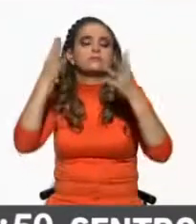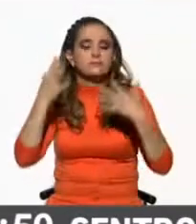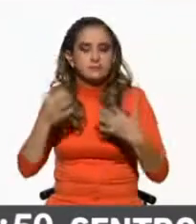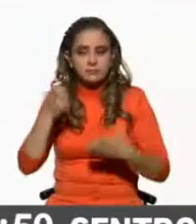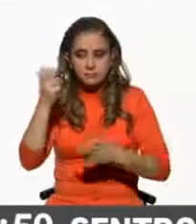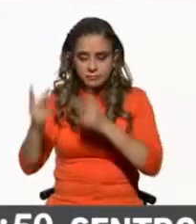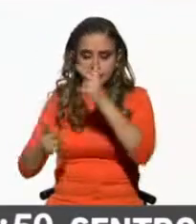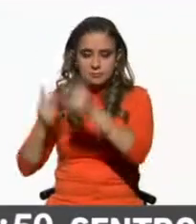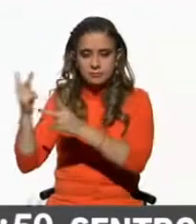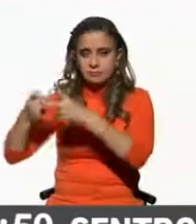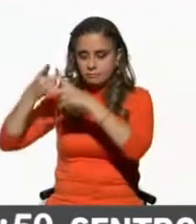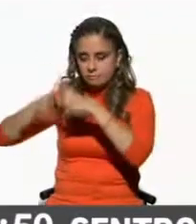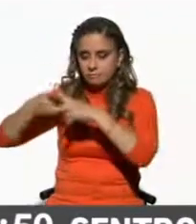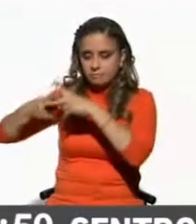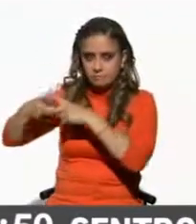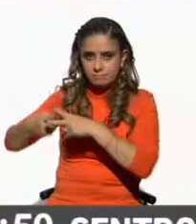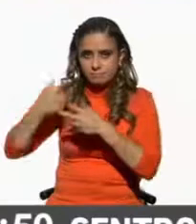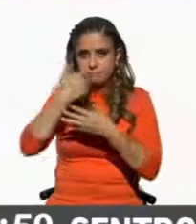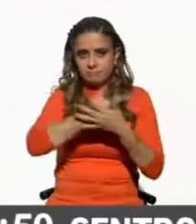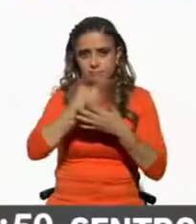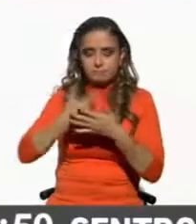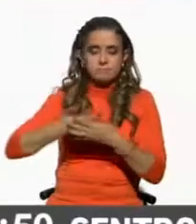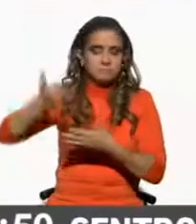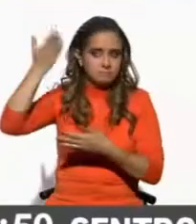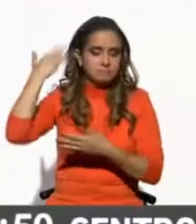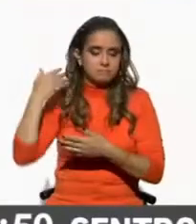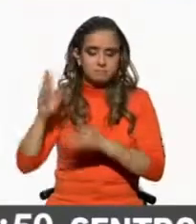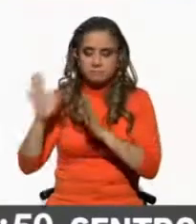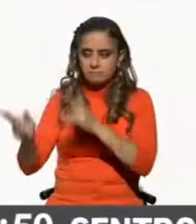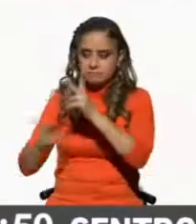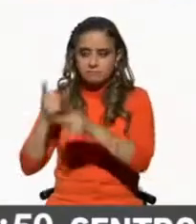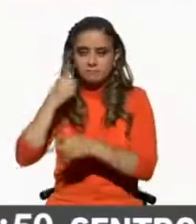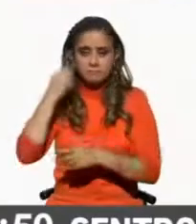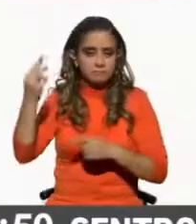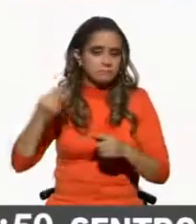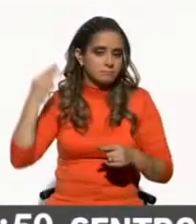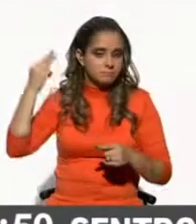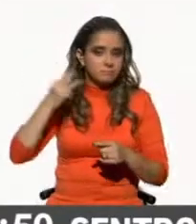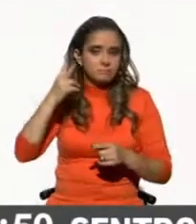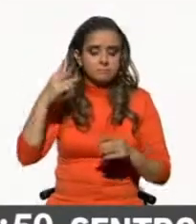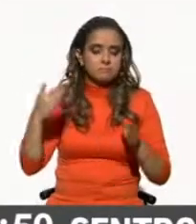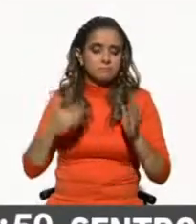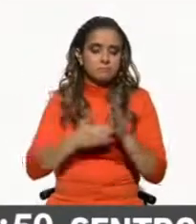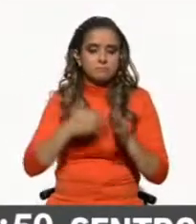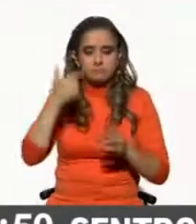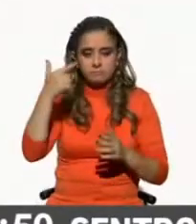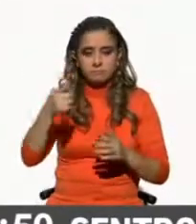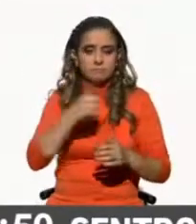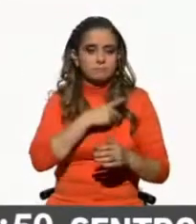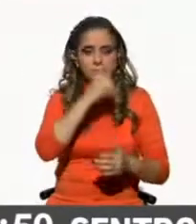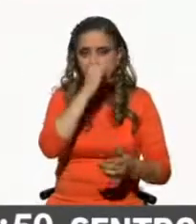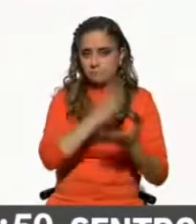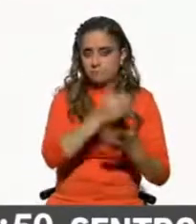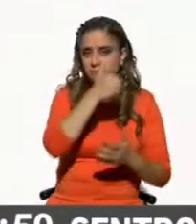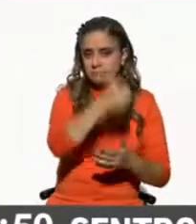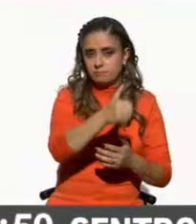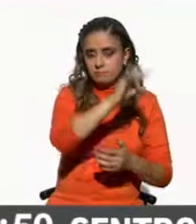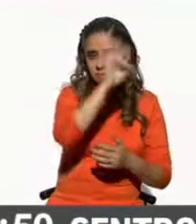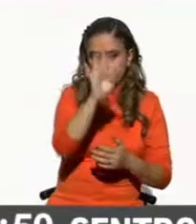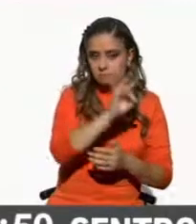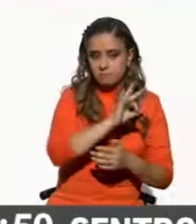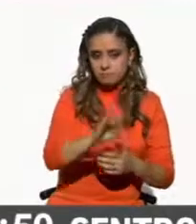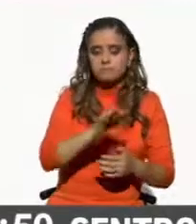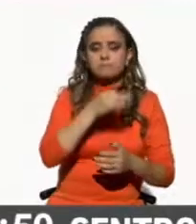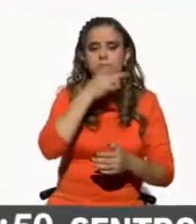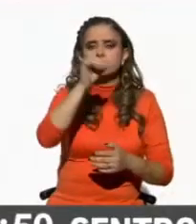la vamos midiendo desde algún tiempo. Como verás, en marzo del 7, solamente 6% nos pudo decir